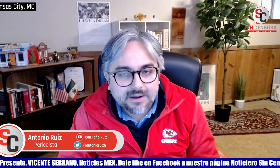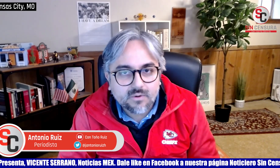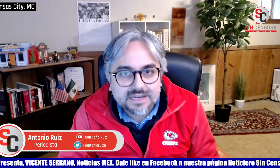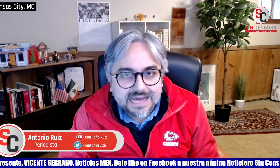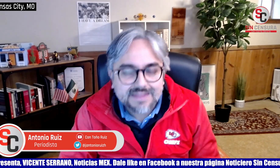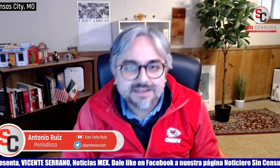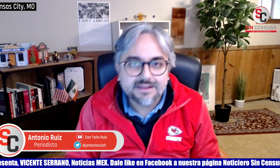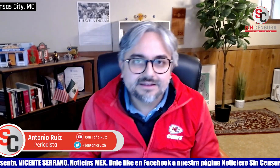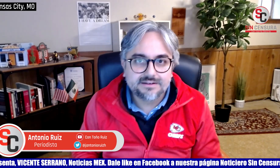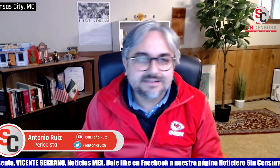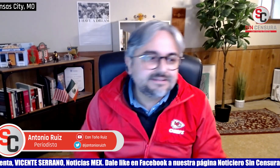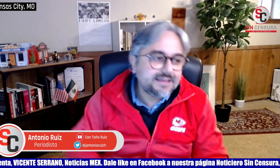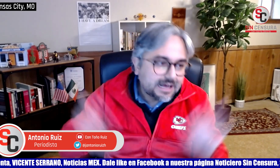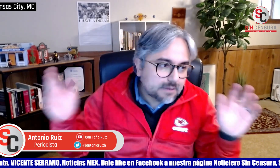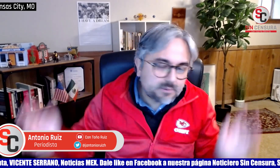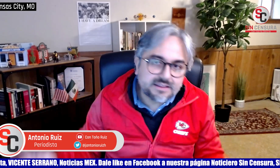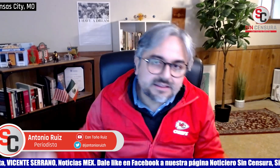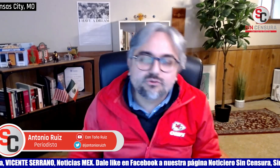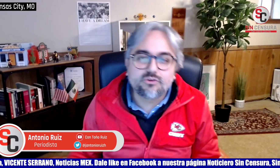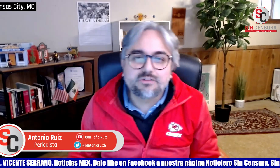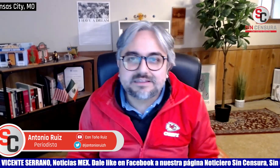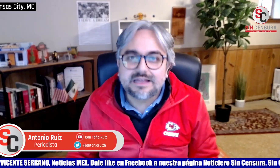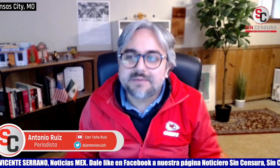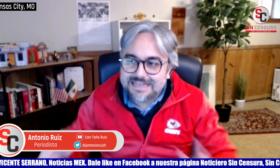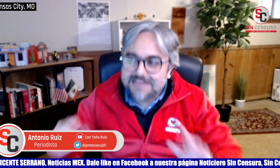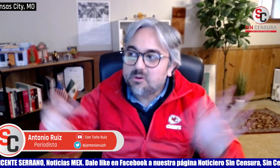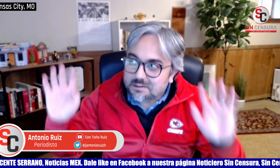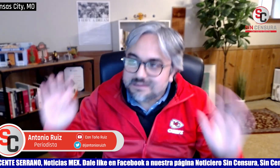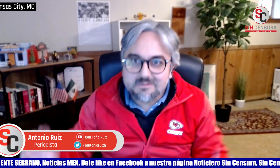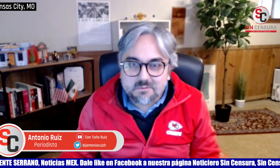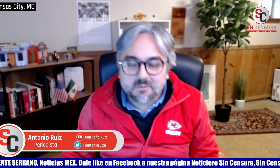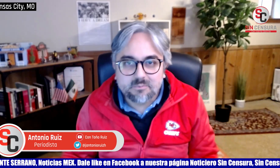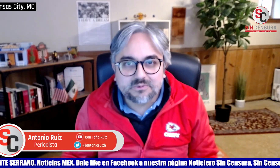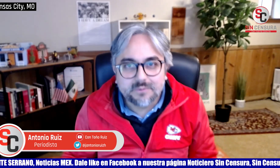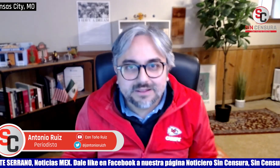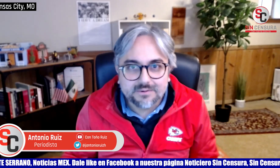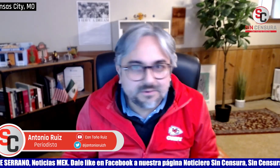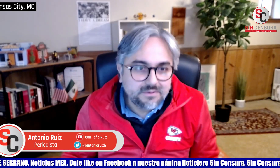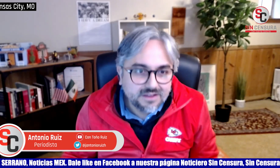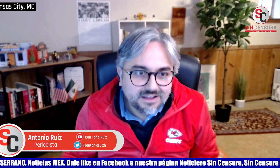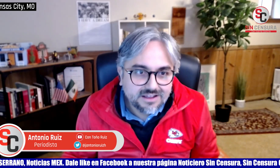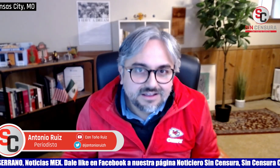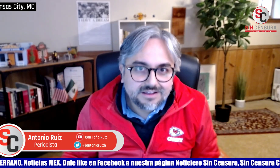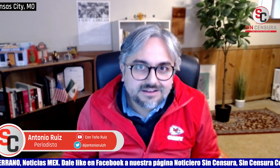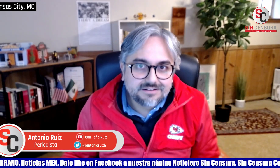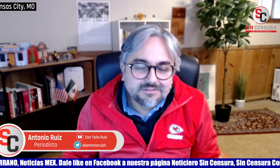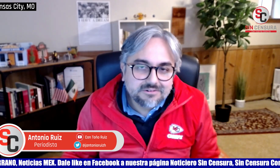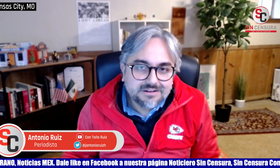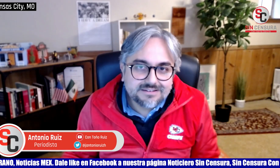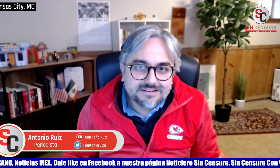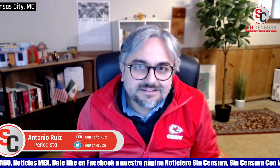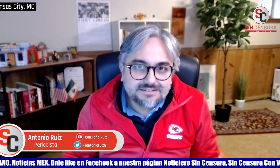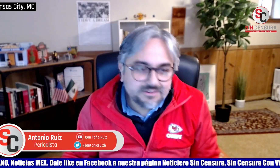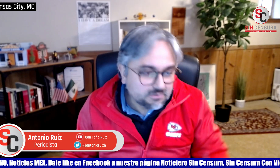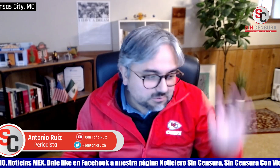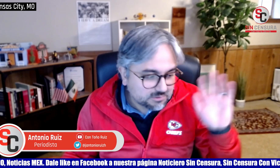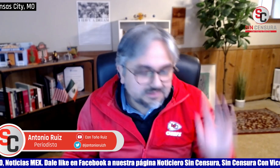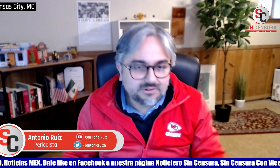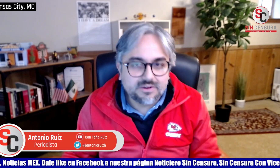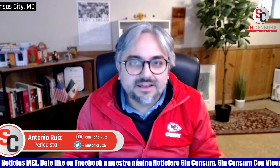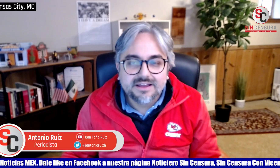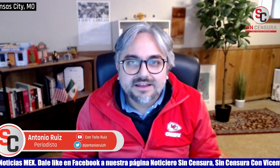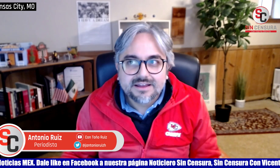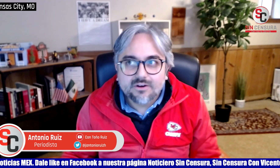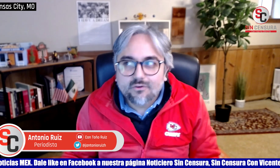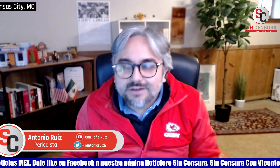el trabajo ni nada. Ni siquiera que perdiera su respetabilidad, como dice el mismo López Obrador, no, así de sencillo, pues